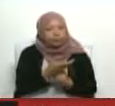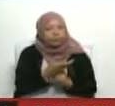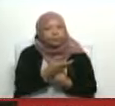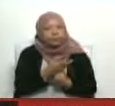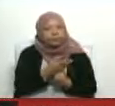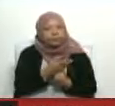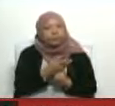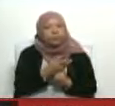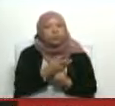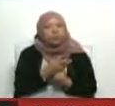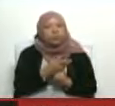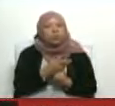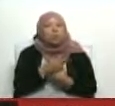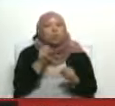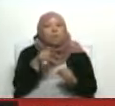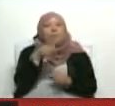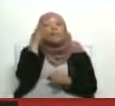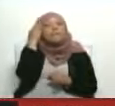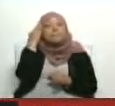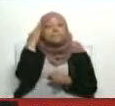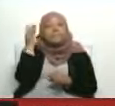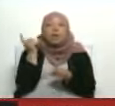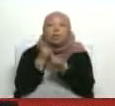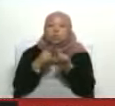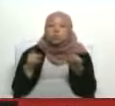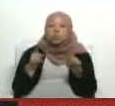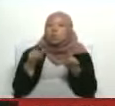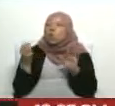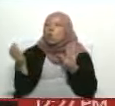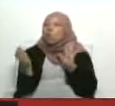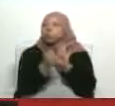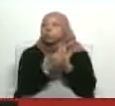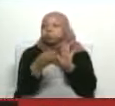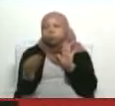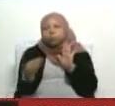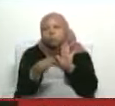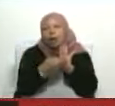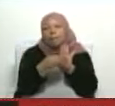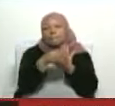diciendo la verdad o estaban en el plan de matar, de asesinar,